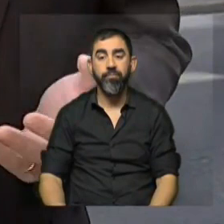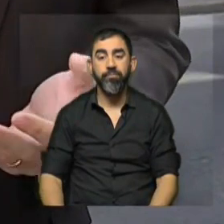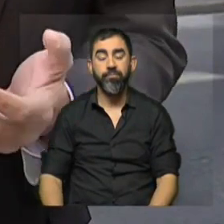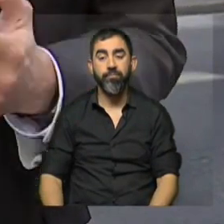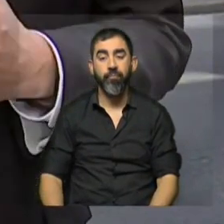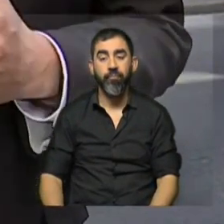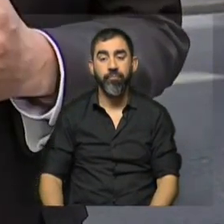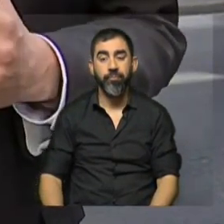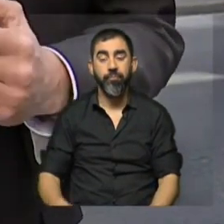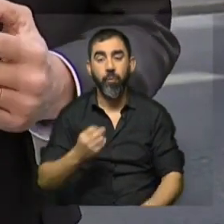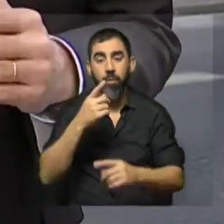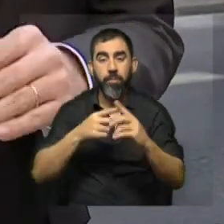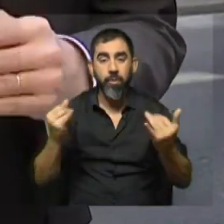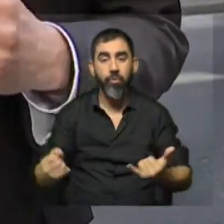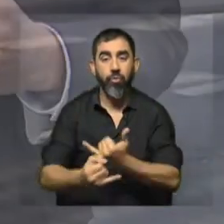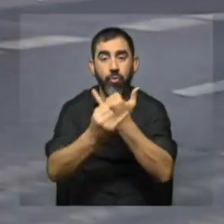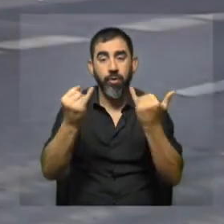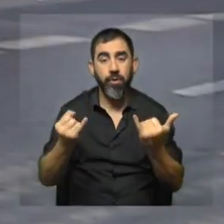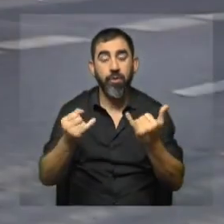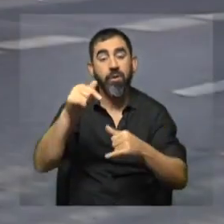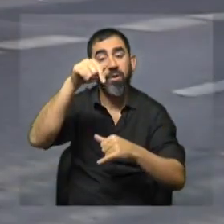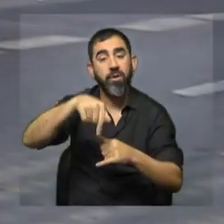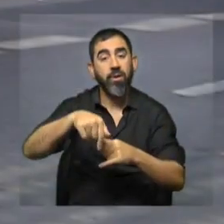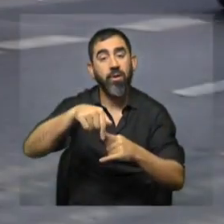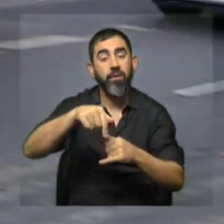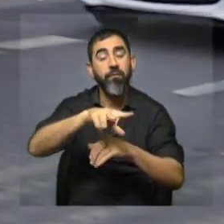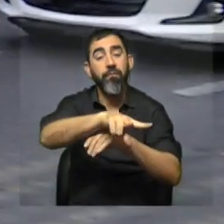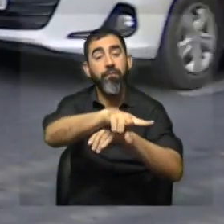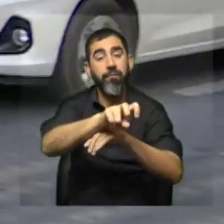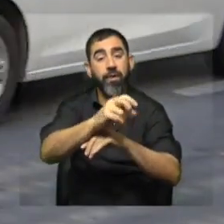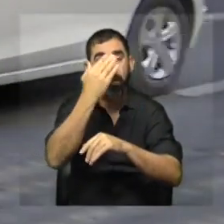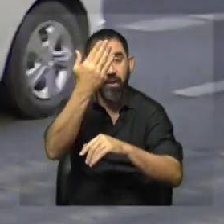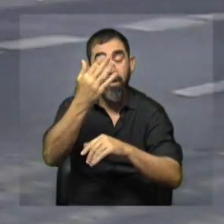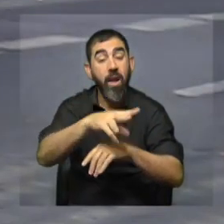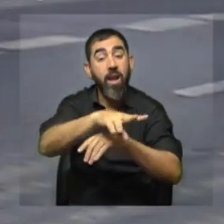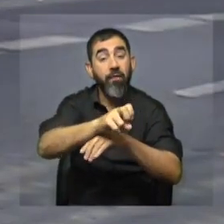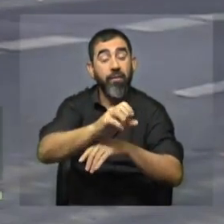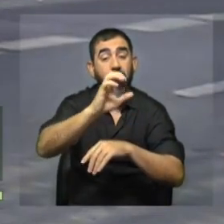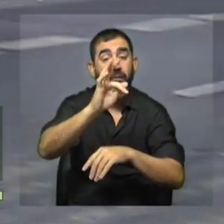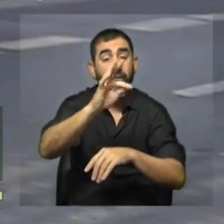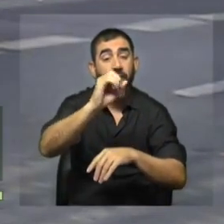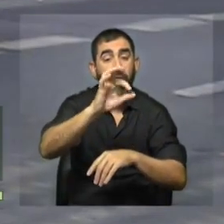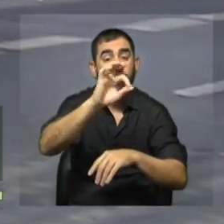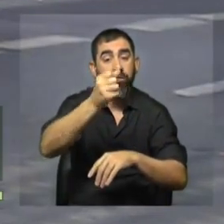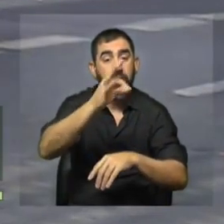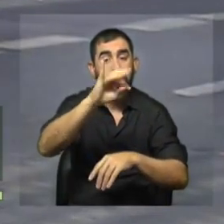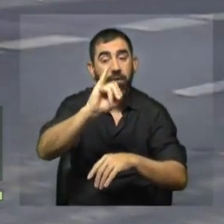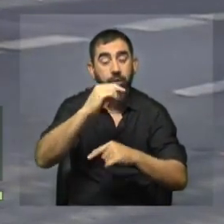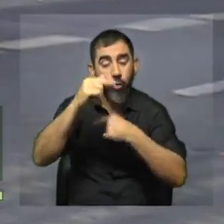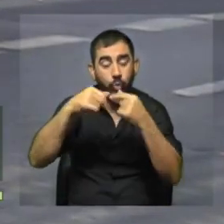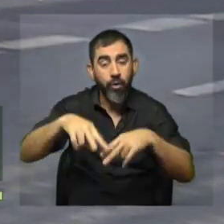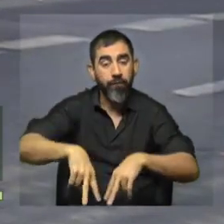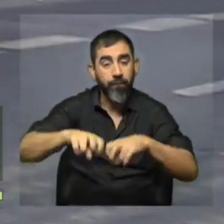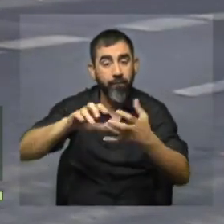Así es, Rosina, buen mediodía para usted. Nosotros nos encontramos aquí en la sede de Fiscalía porque la fiscal Gabriela Fossati continúa trabajando sobre